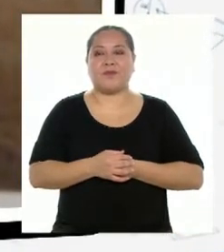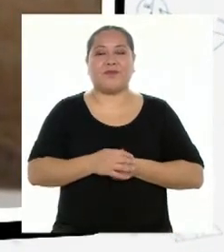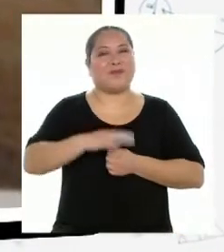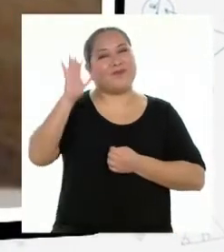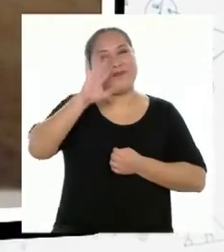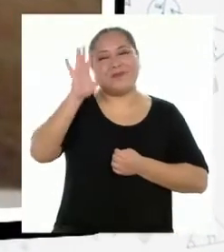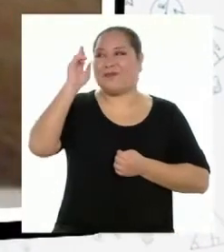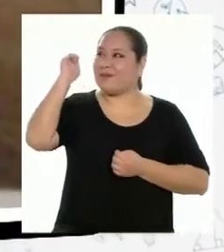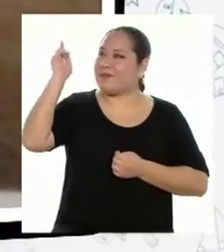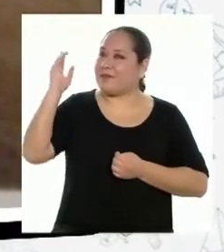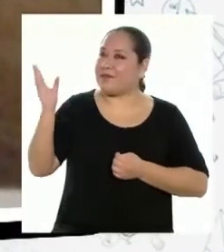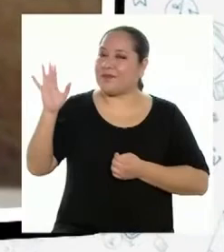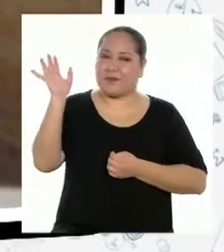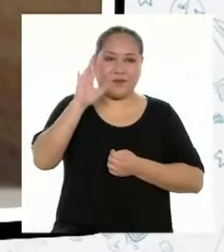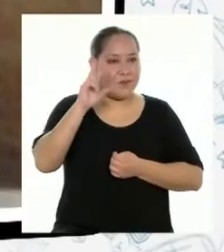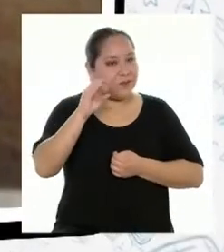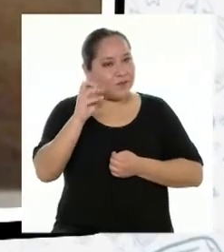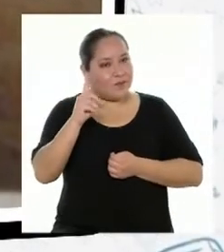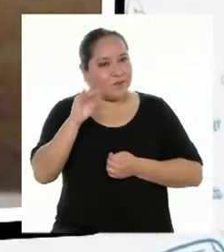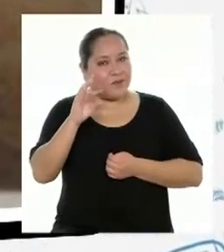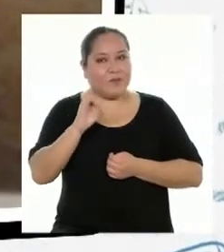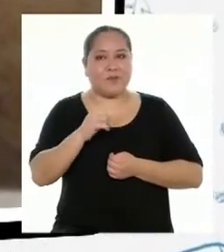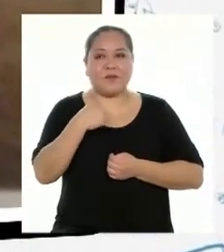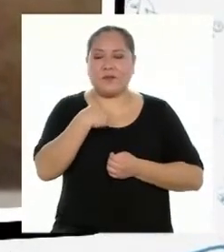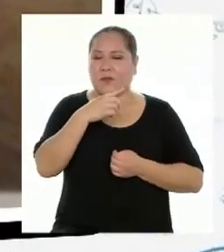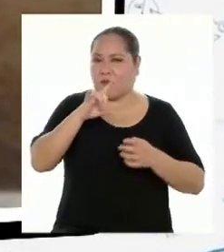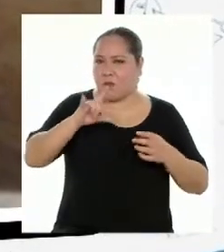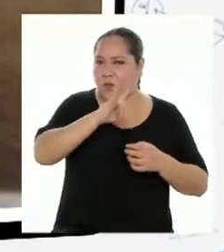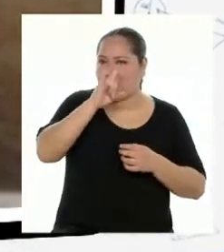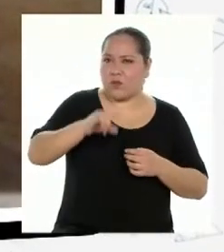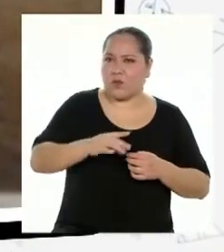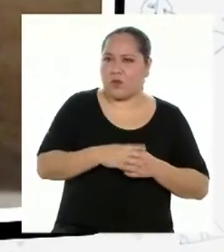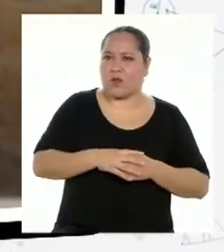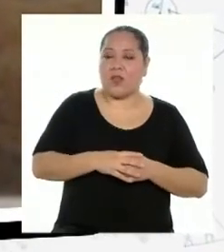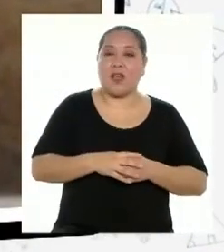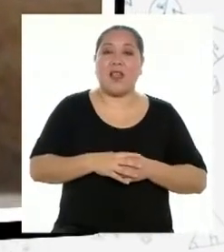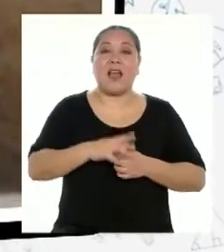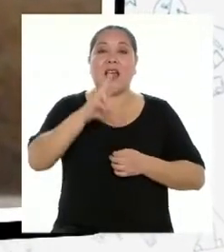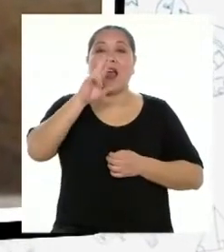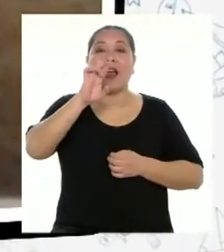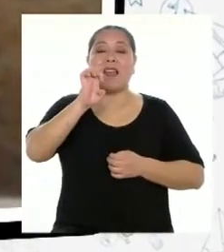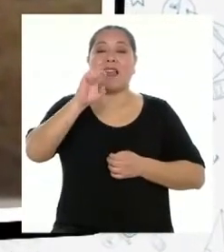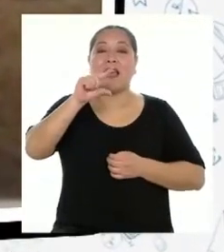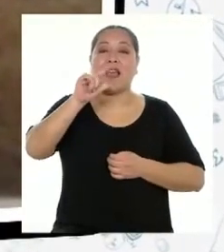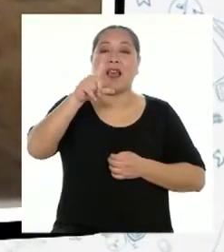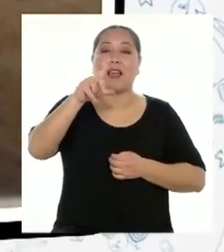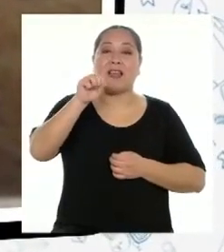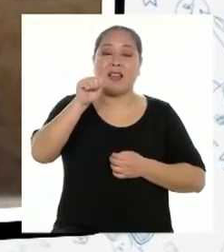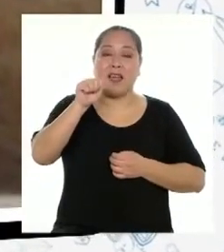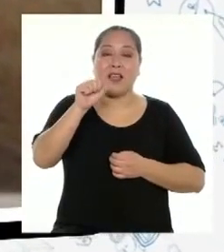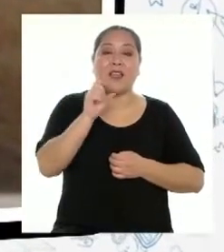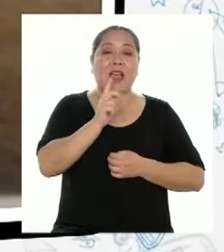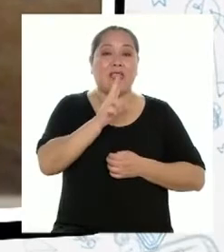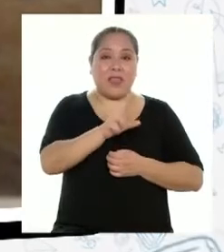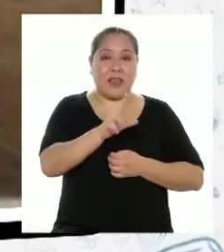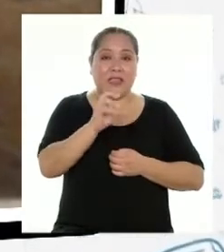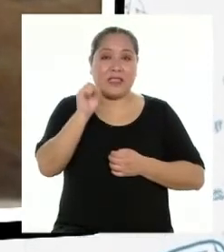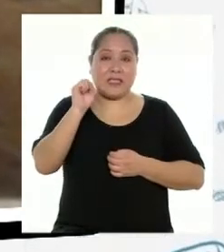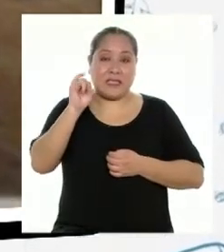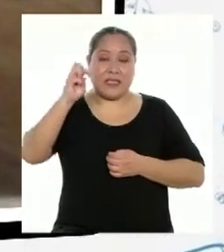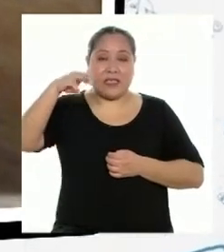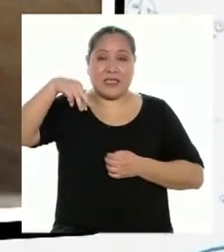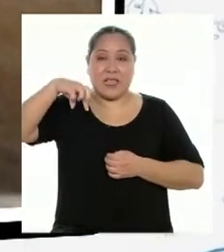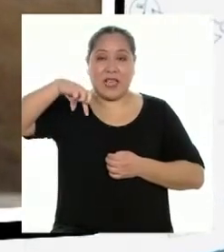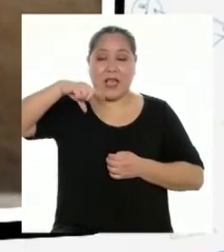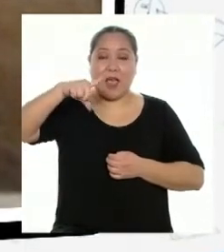Hola profesora, hola Rodrigo. ¿Puedo utilizar la regla de 3 simple para hallar los valores de los sectores